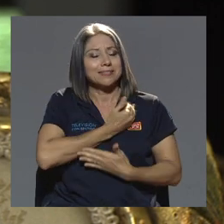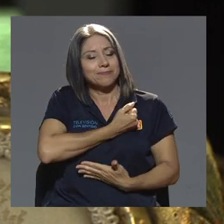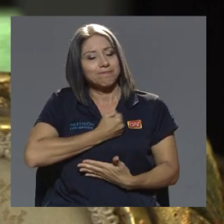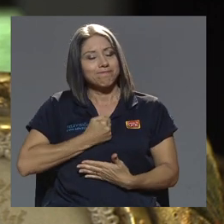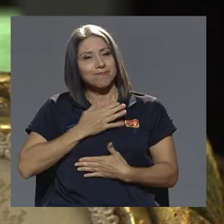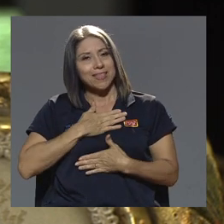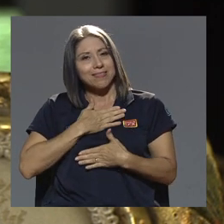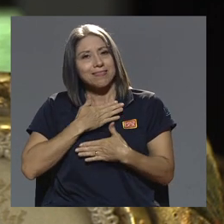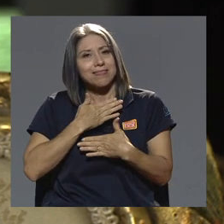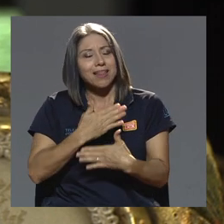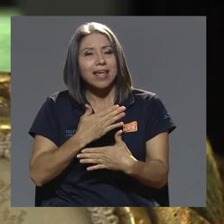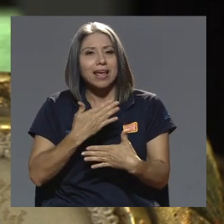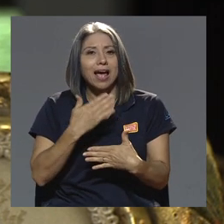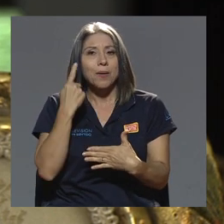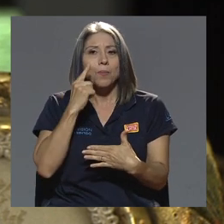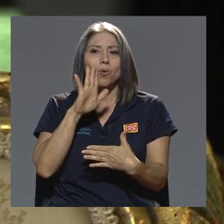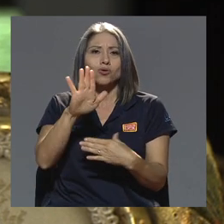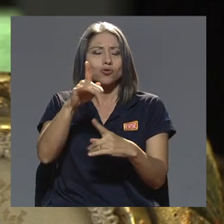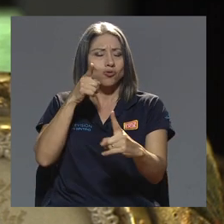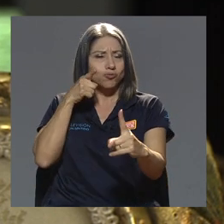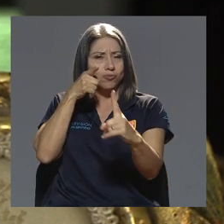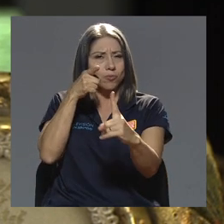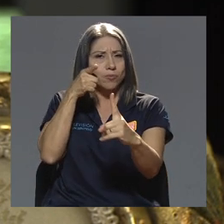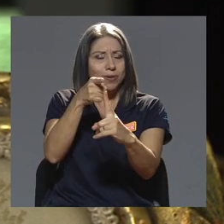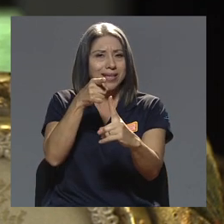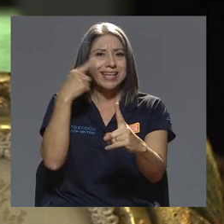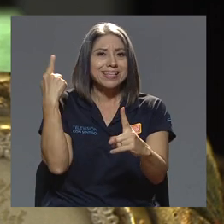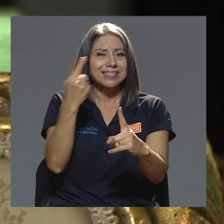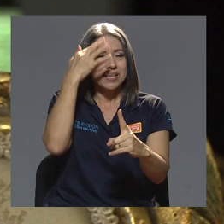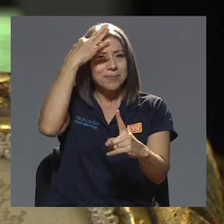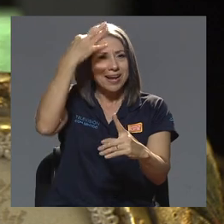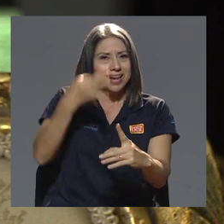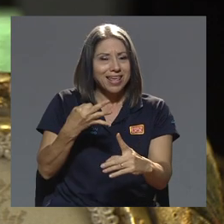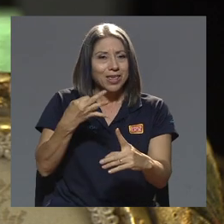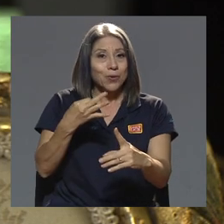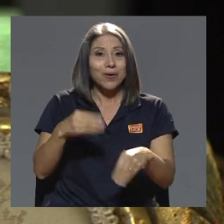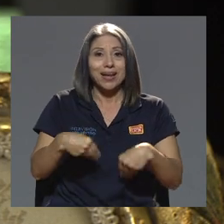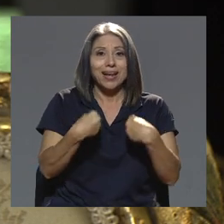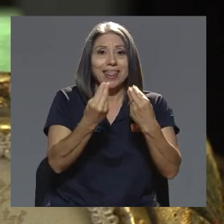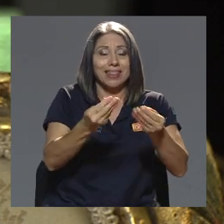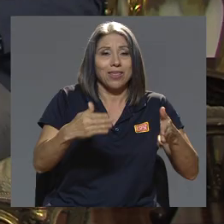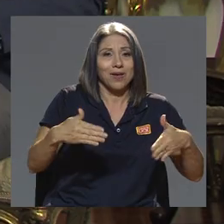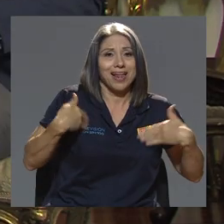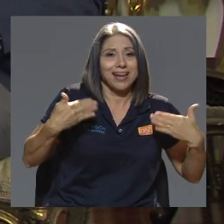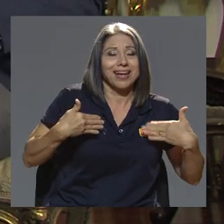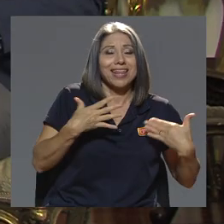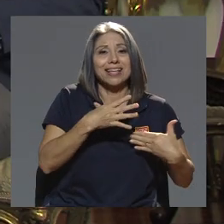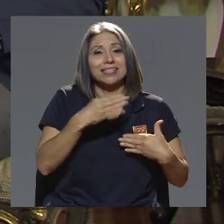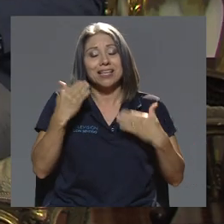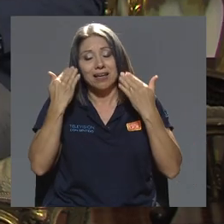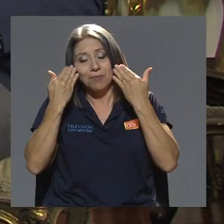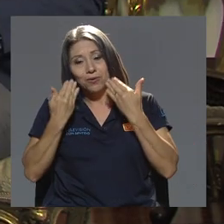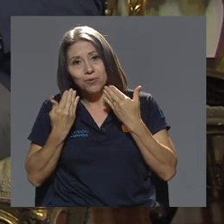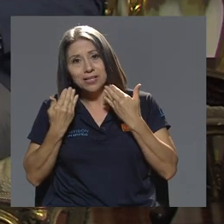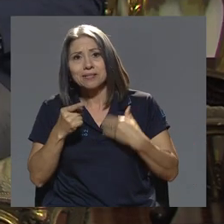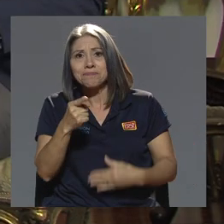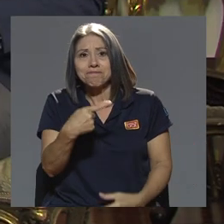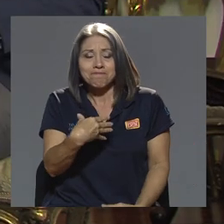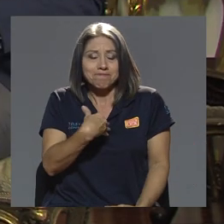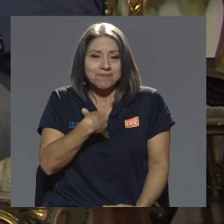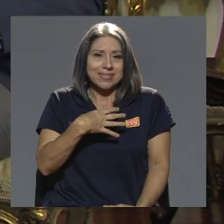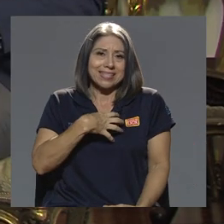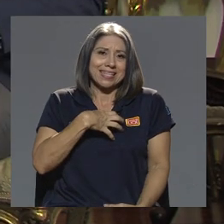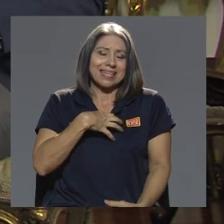en las que ella siempre ha creído y que le han deparado alegrías y amarguras. Es poseedora de una